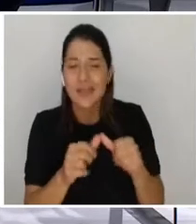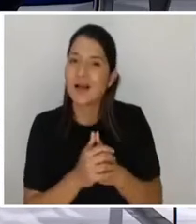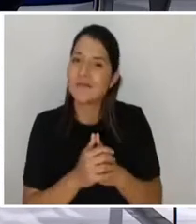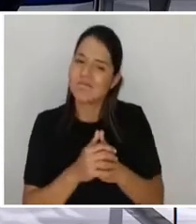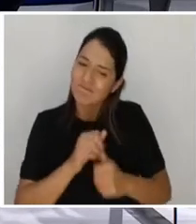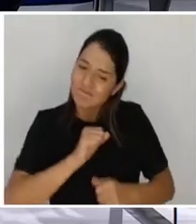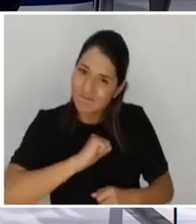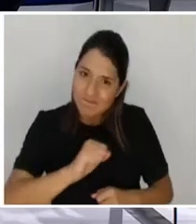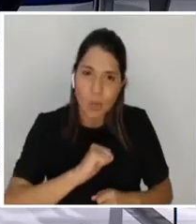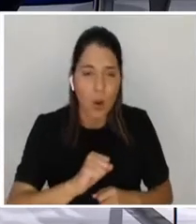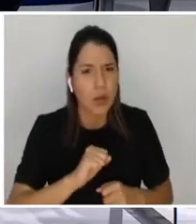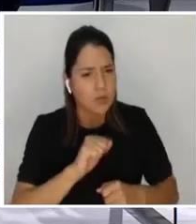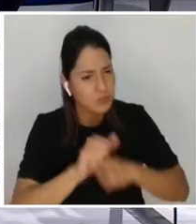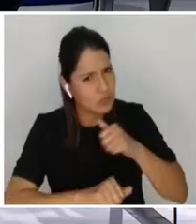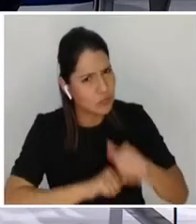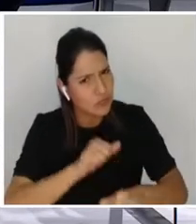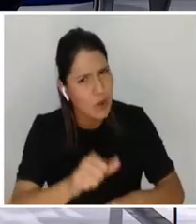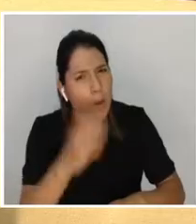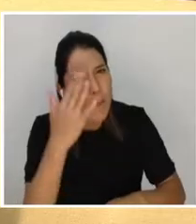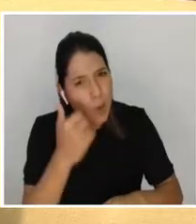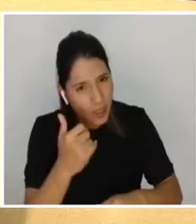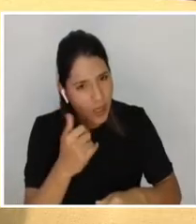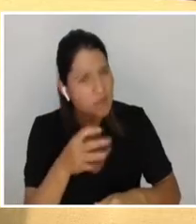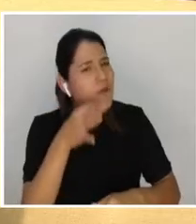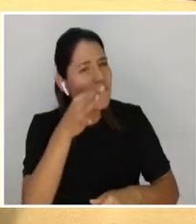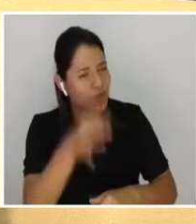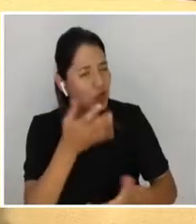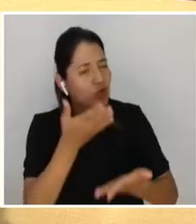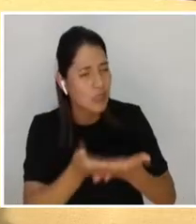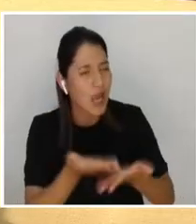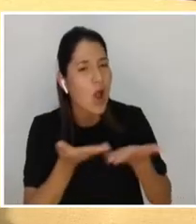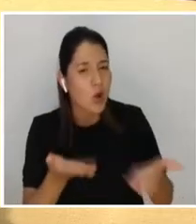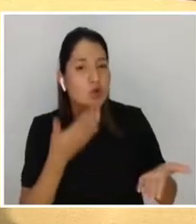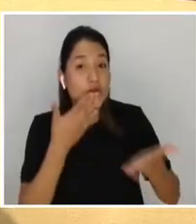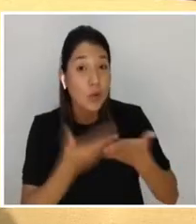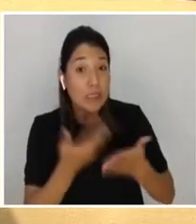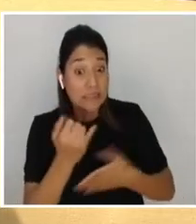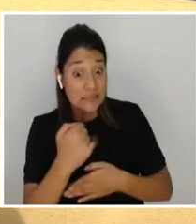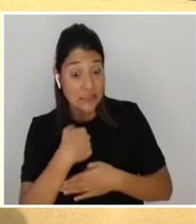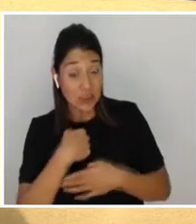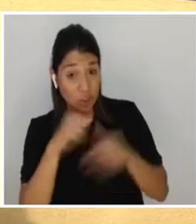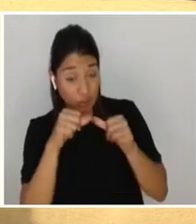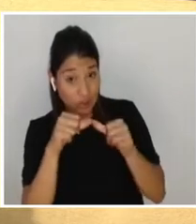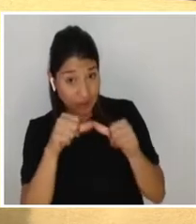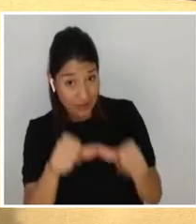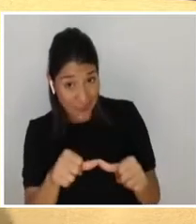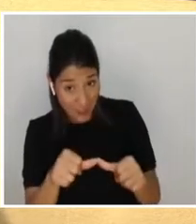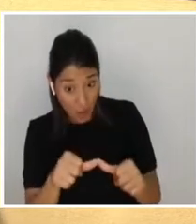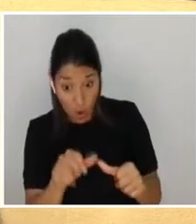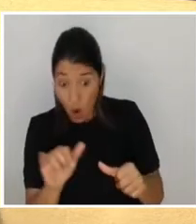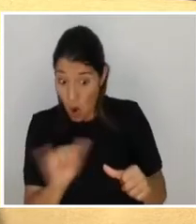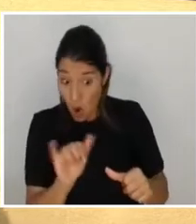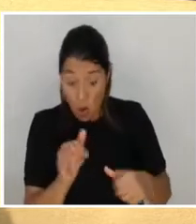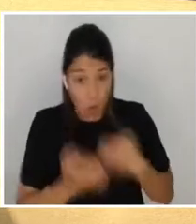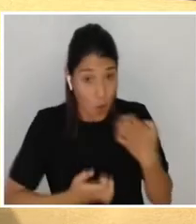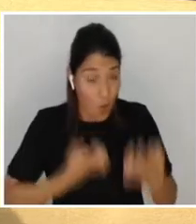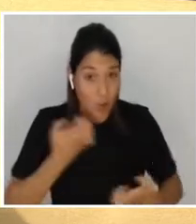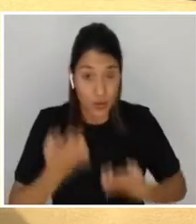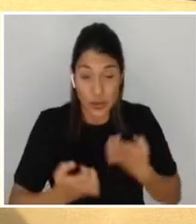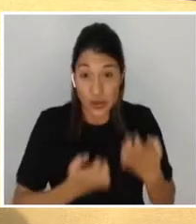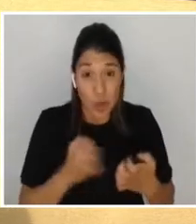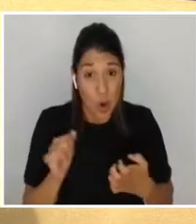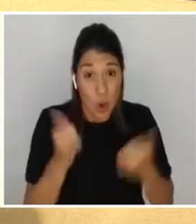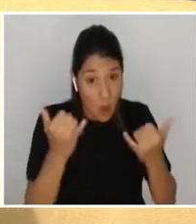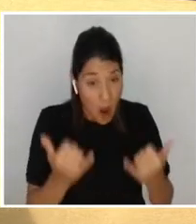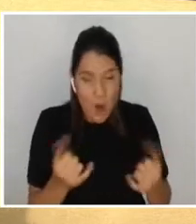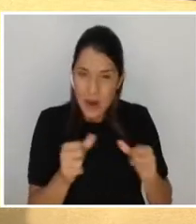porque cosas buenas se vienen. Si sigo con la motivación que tengo ahorita de seguir,